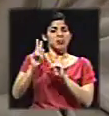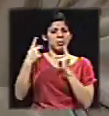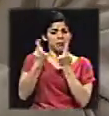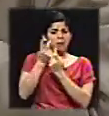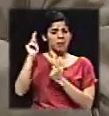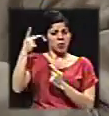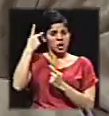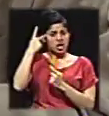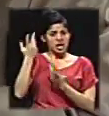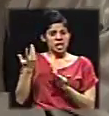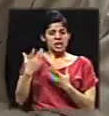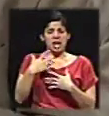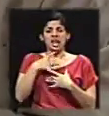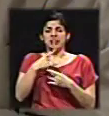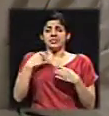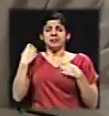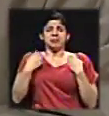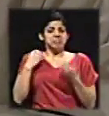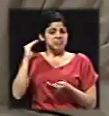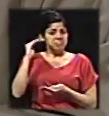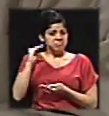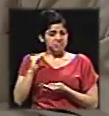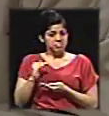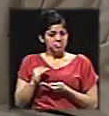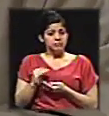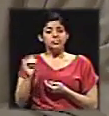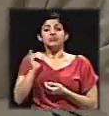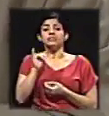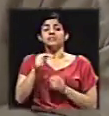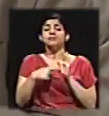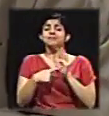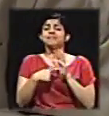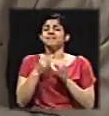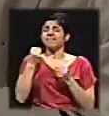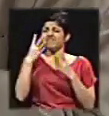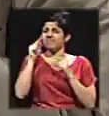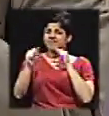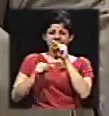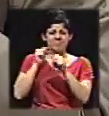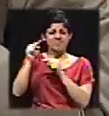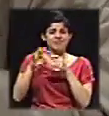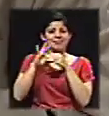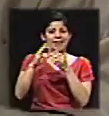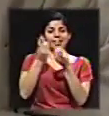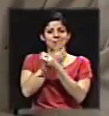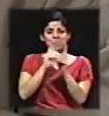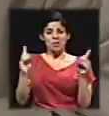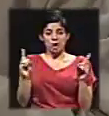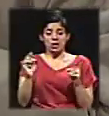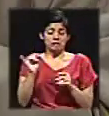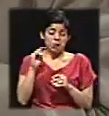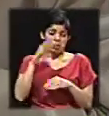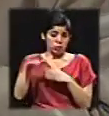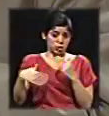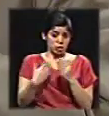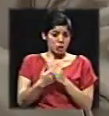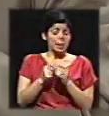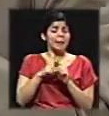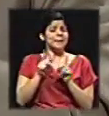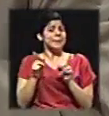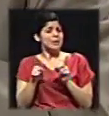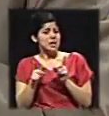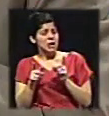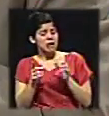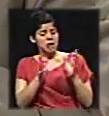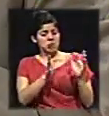políticos, muestran menos entusiasmo e incluso manifiestan opiniones muy críticas hacia la democracia como un todo, pero a la vez